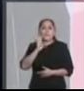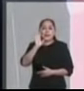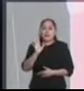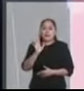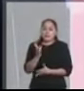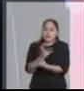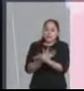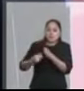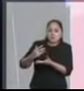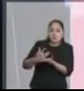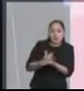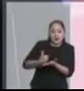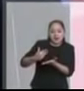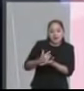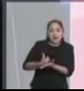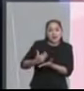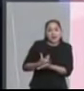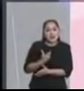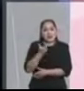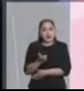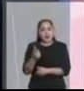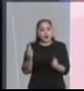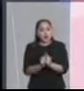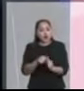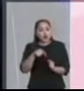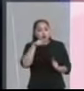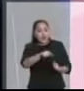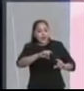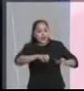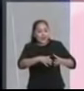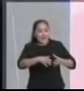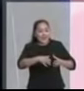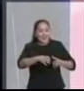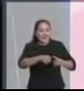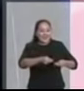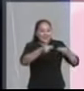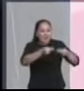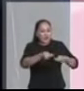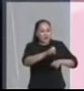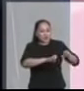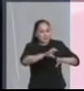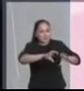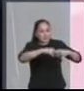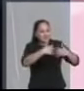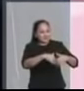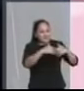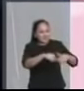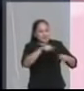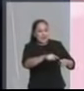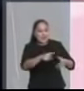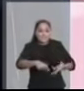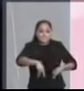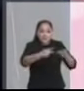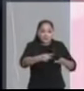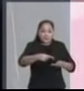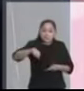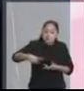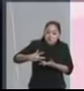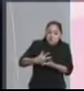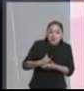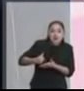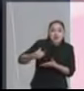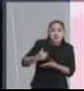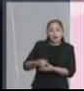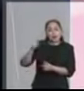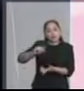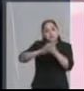bien, digamos, haber obtenido un bien a partir de la venta de ese bien, unos beneficios de los cuales no ha transparentado, por ejemplo,